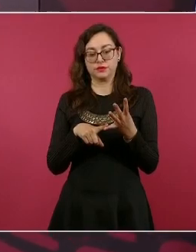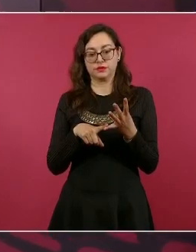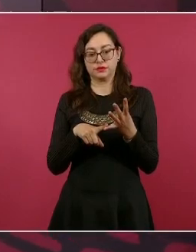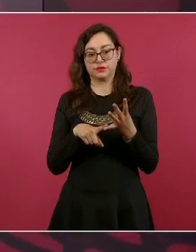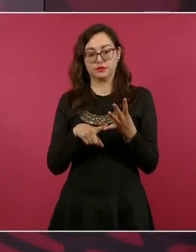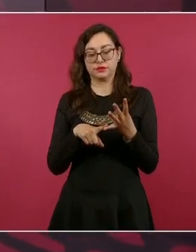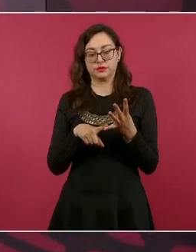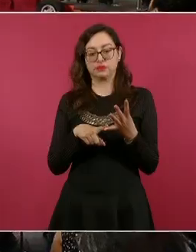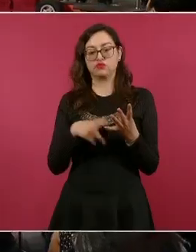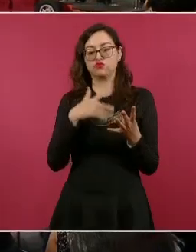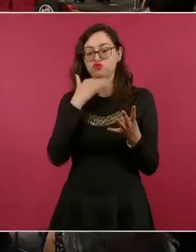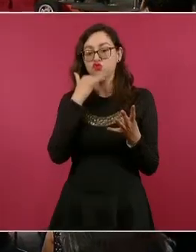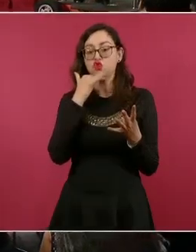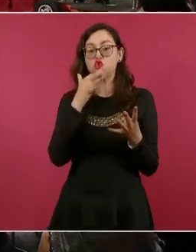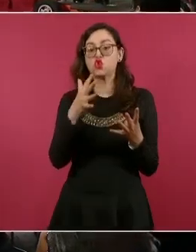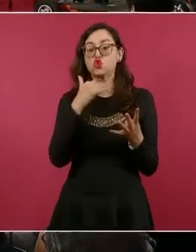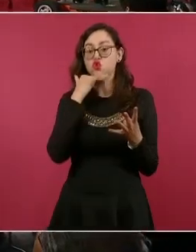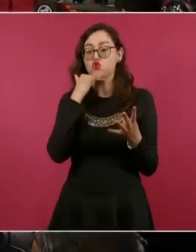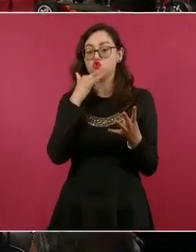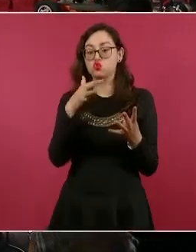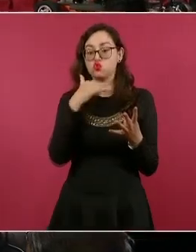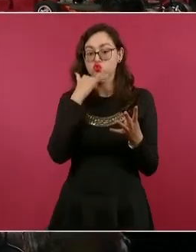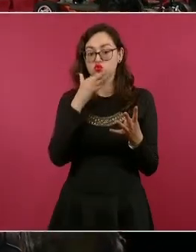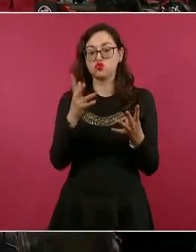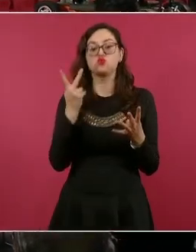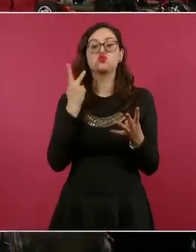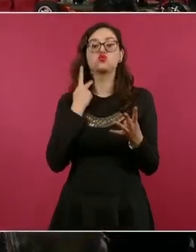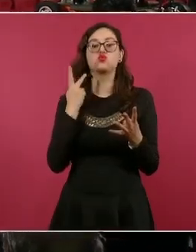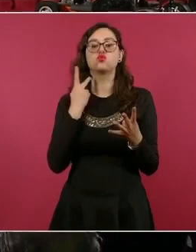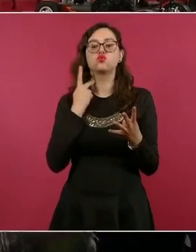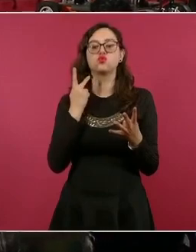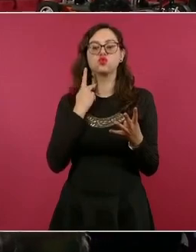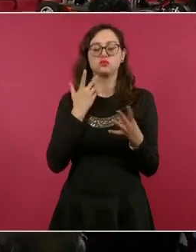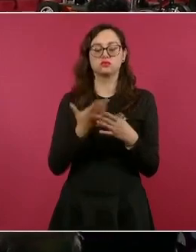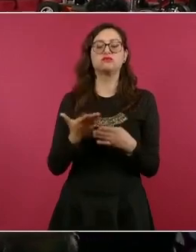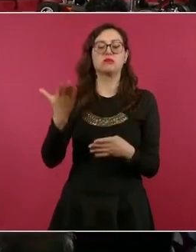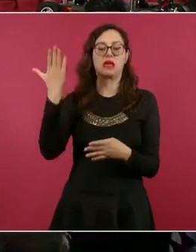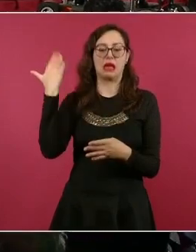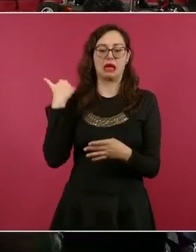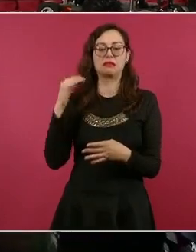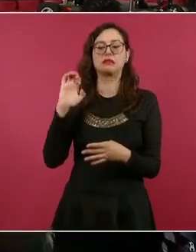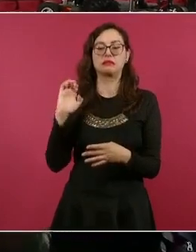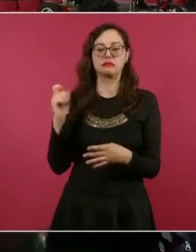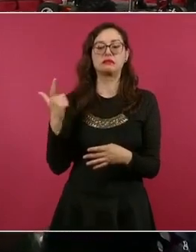muchos políticos corruptos que han estado